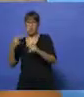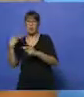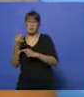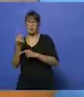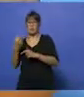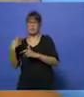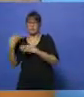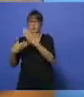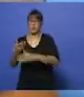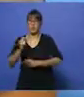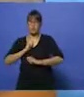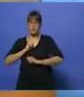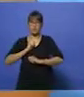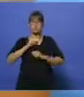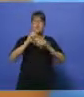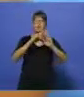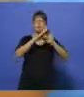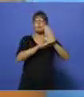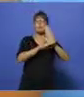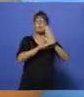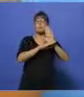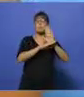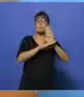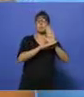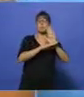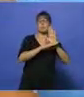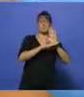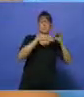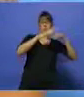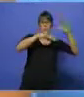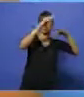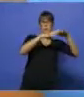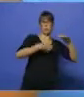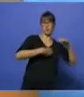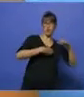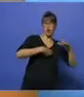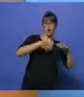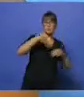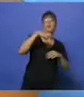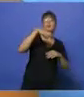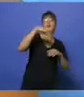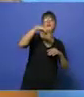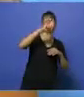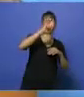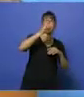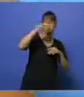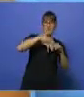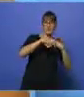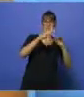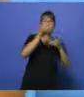con el plan Aurora del gobierno de la provincia también, en la inauguración de un aula que lo vamos a hacer la próxima semana, y